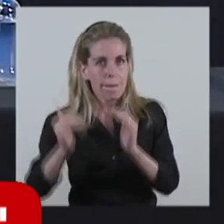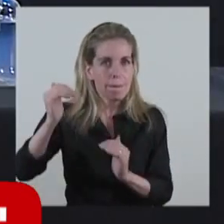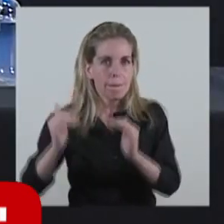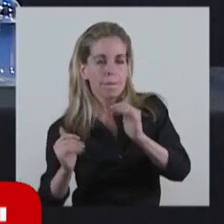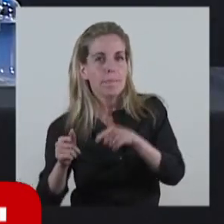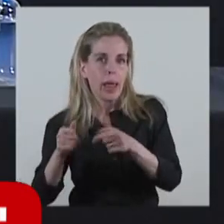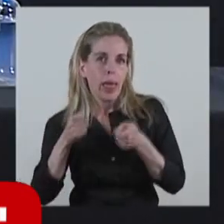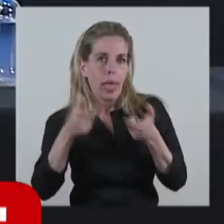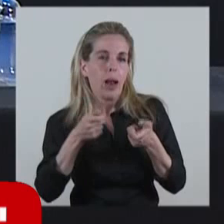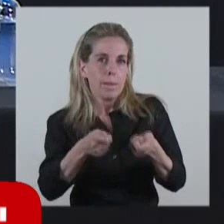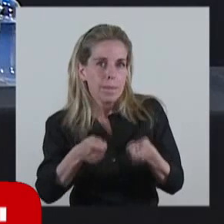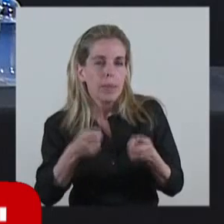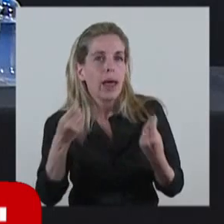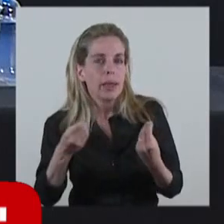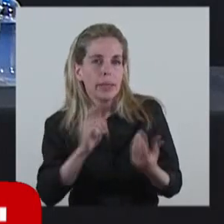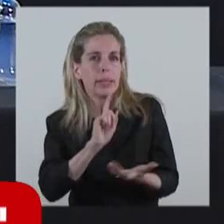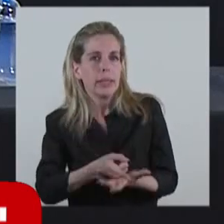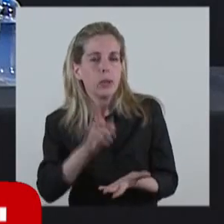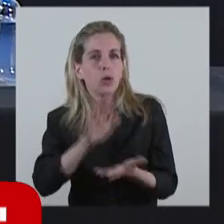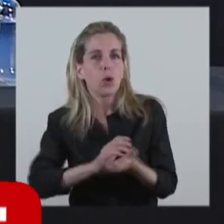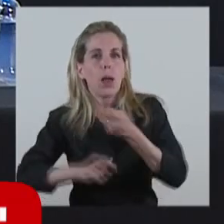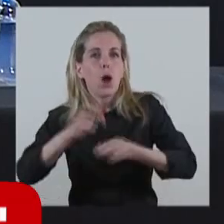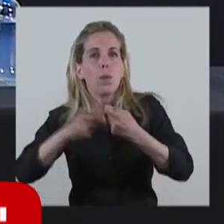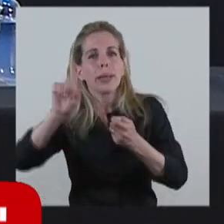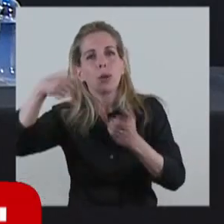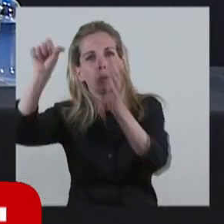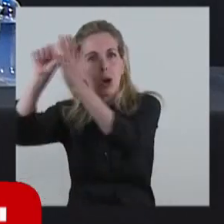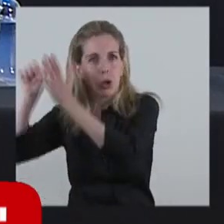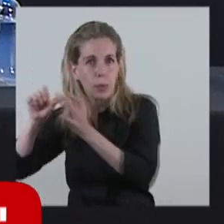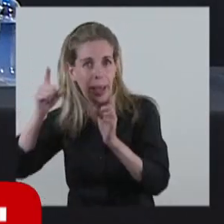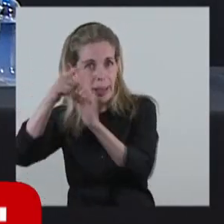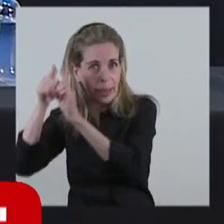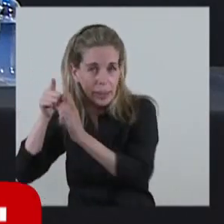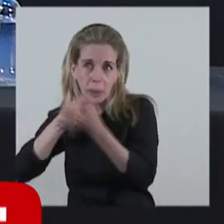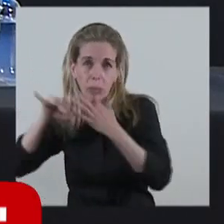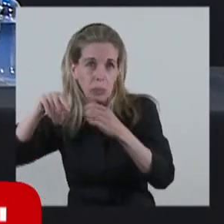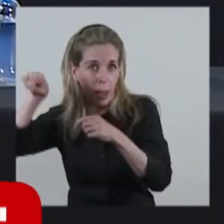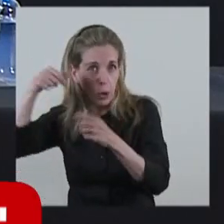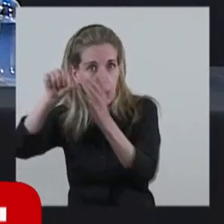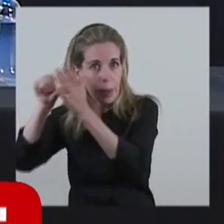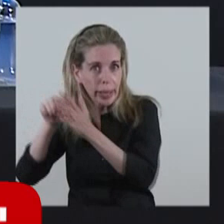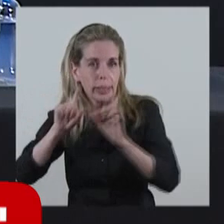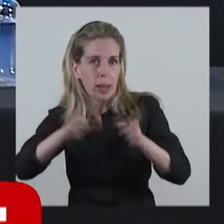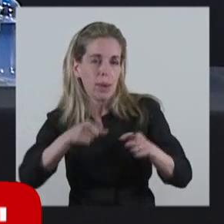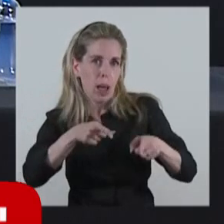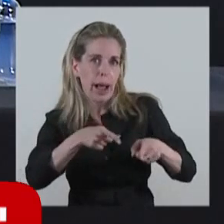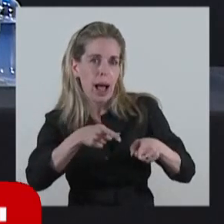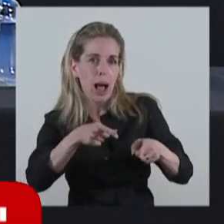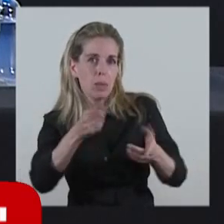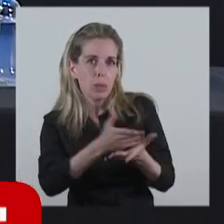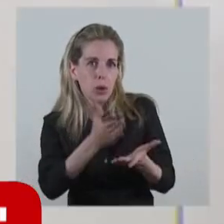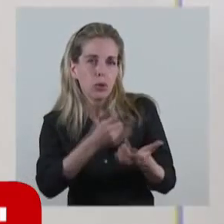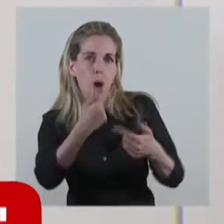generar incentivos tanto en las decisiones de comercio exterior como de decisiones de inversión, de ahorro y consumo que estén alineadas